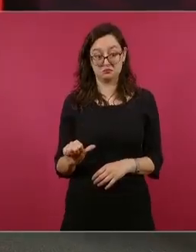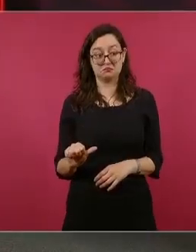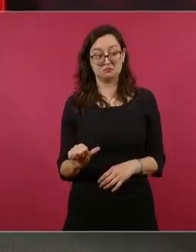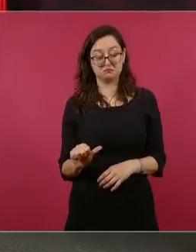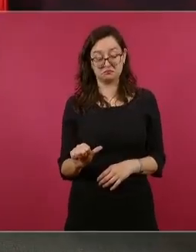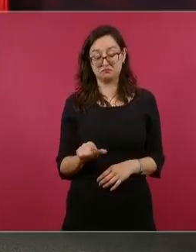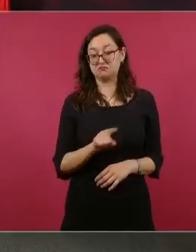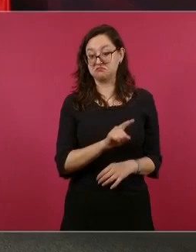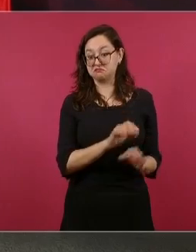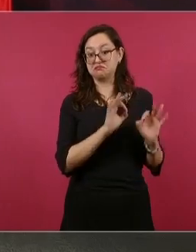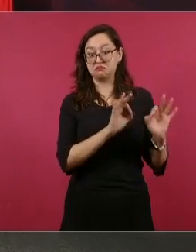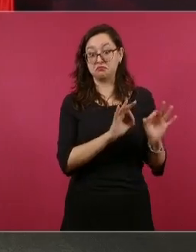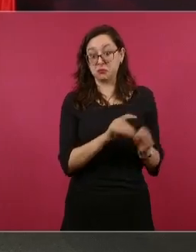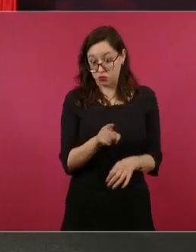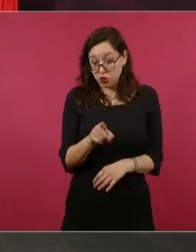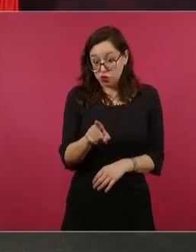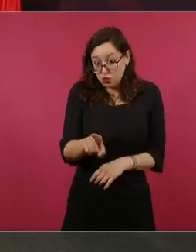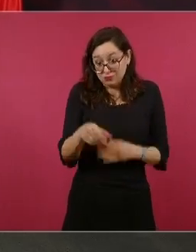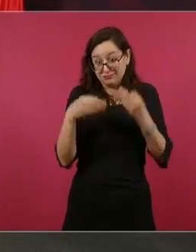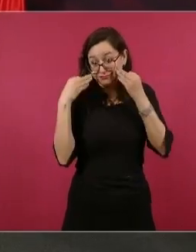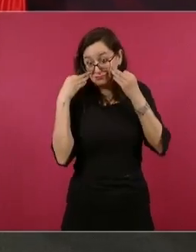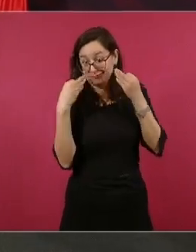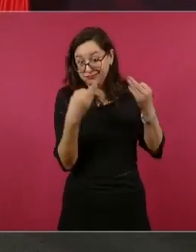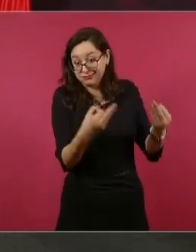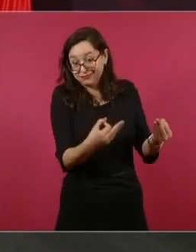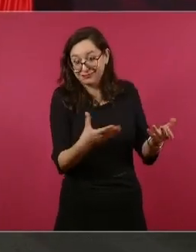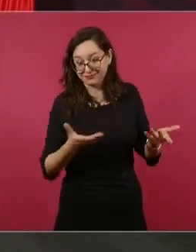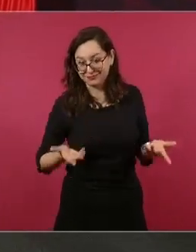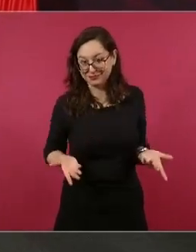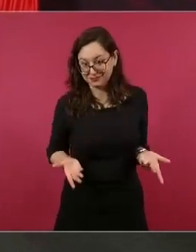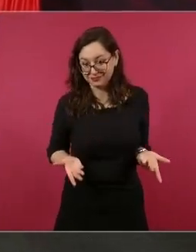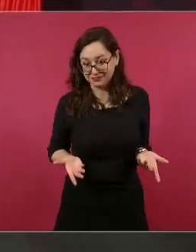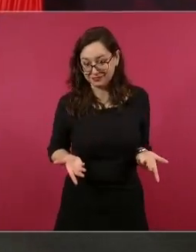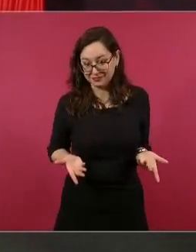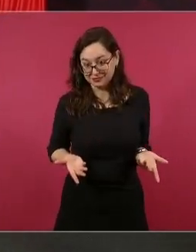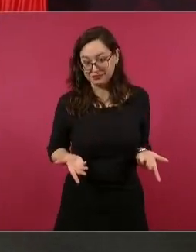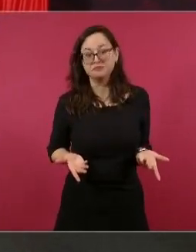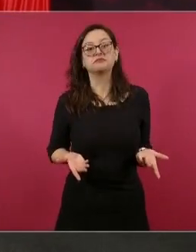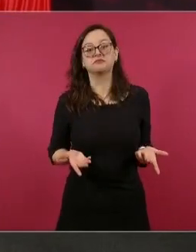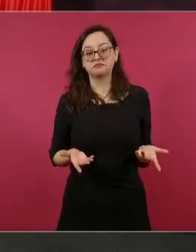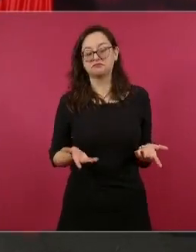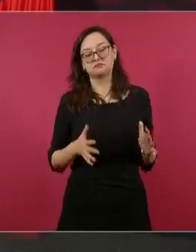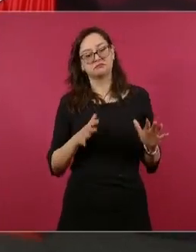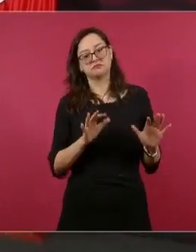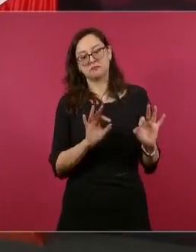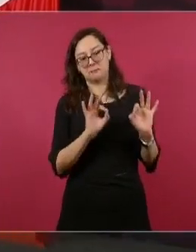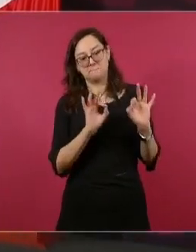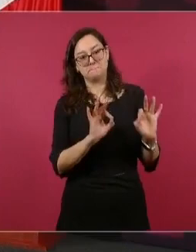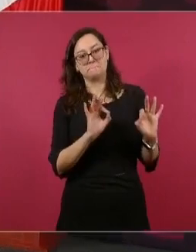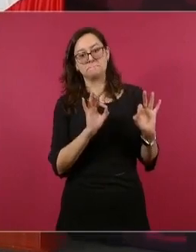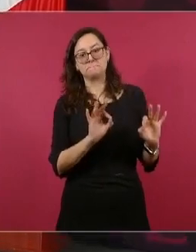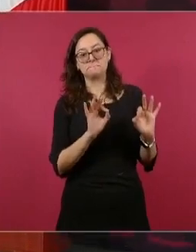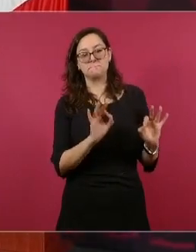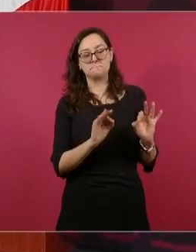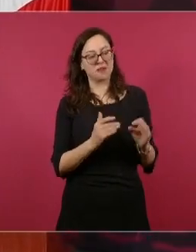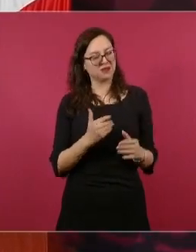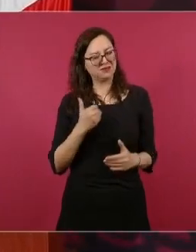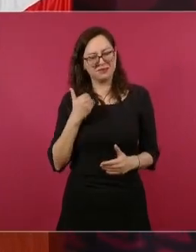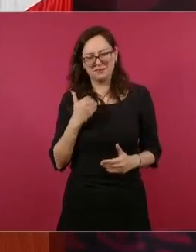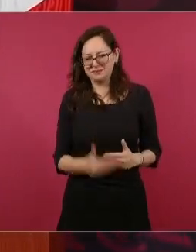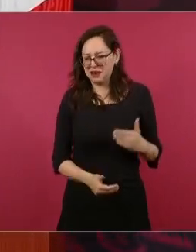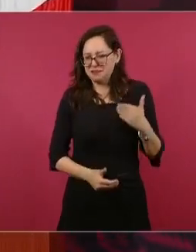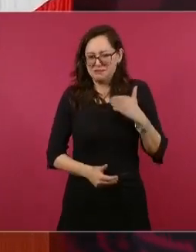constatado es algo ejemplar, hemos avanzado